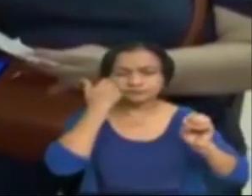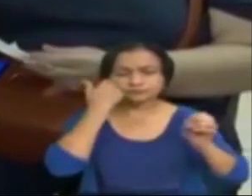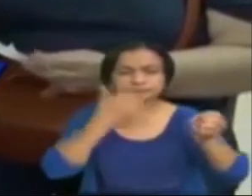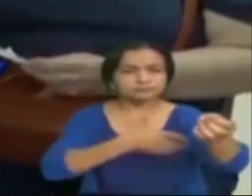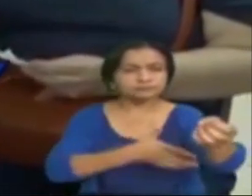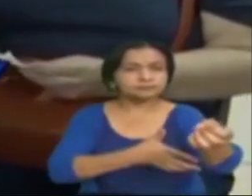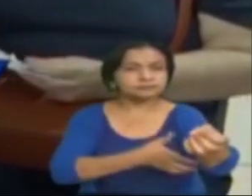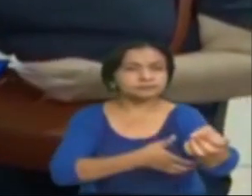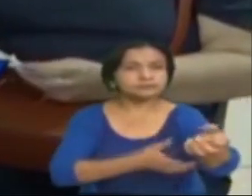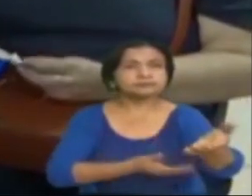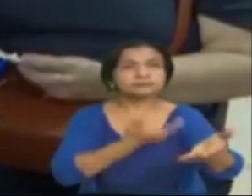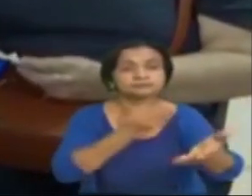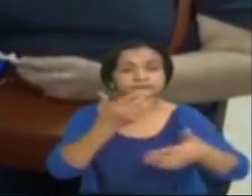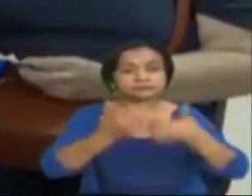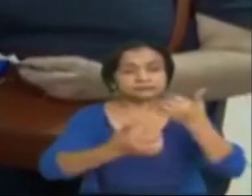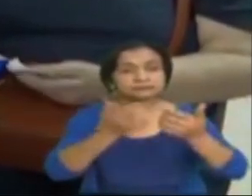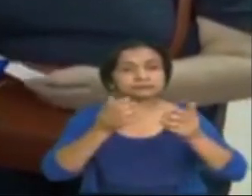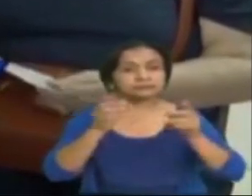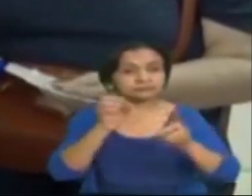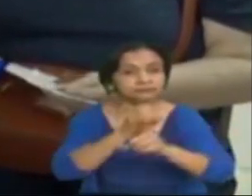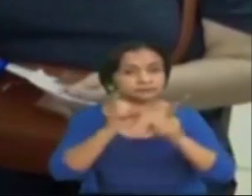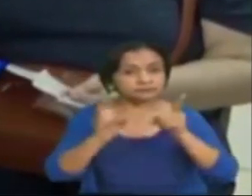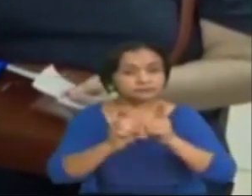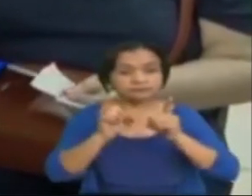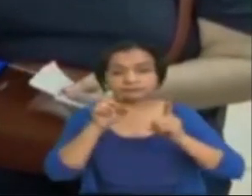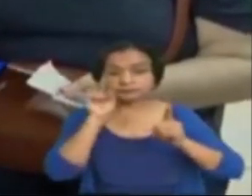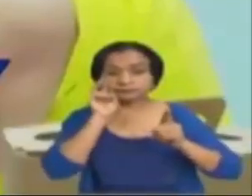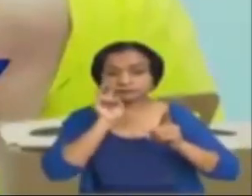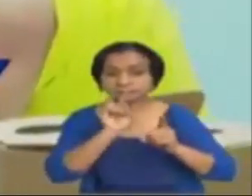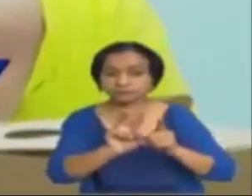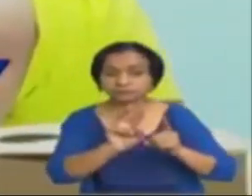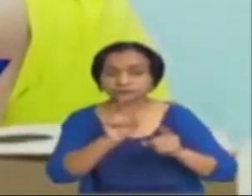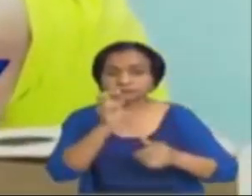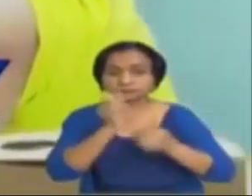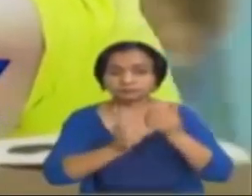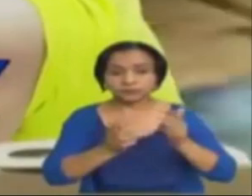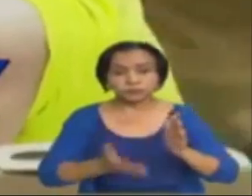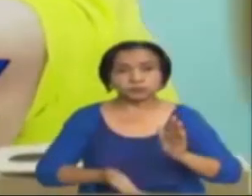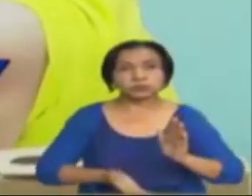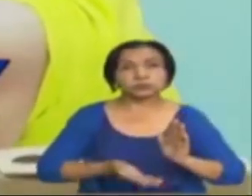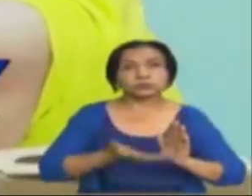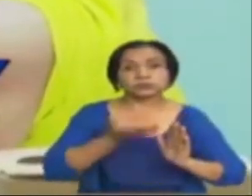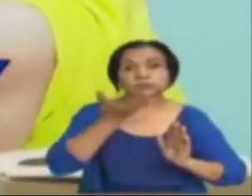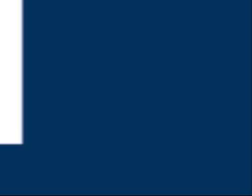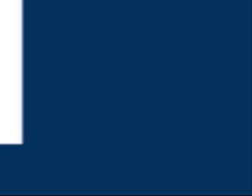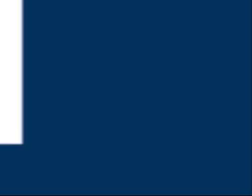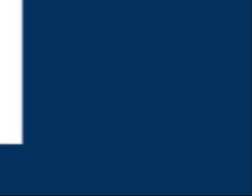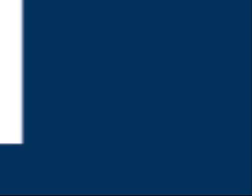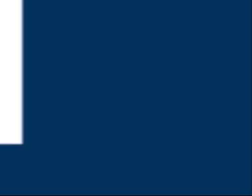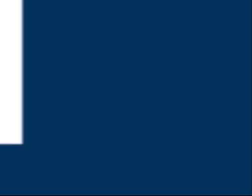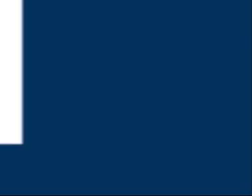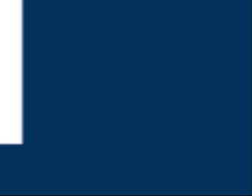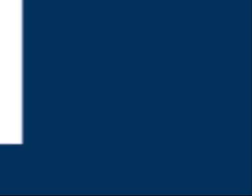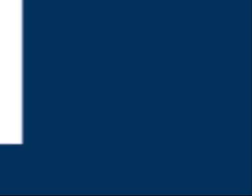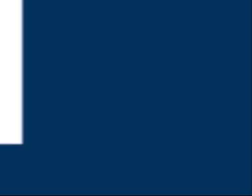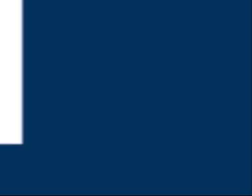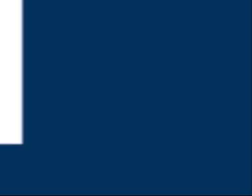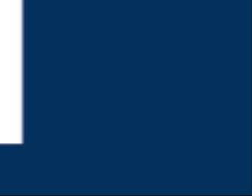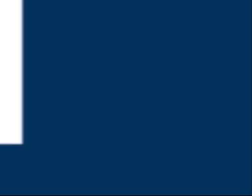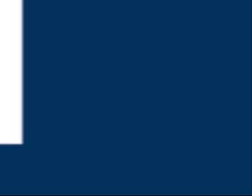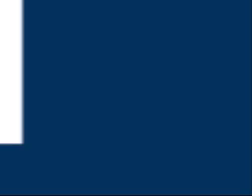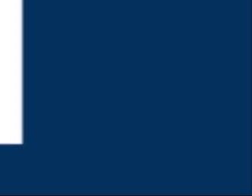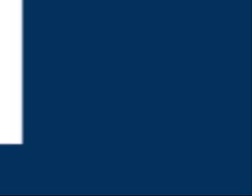69.5 en total de 2 años a más. Vamos adelante. ¿Cuánta esperanza cierta?